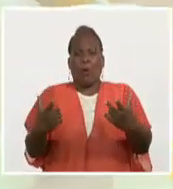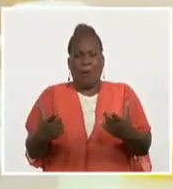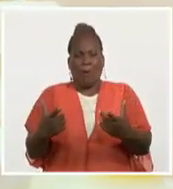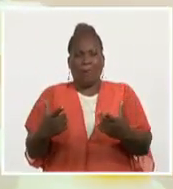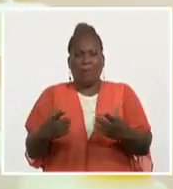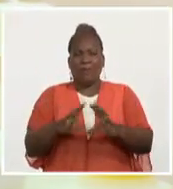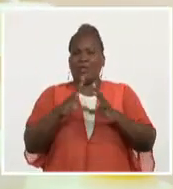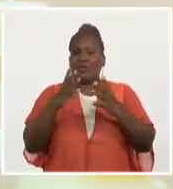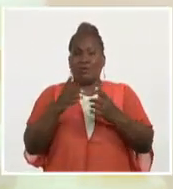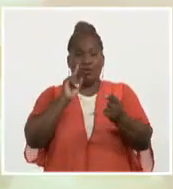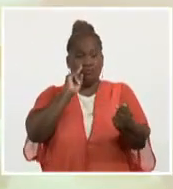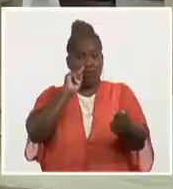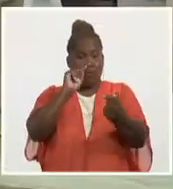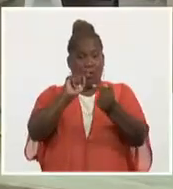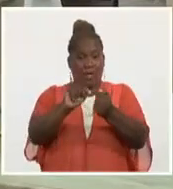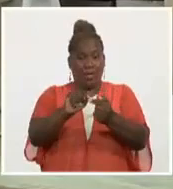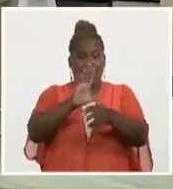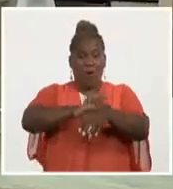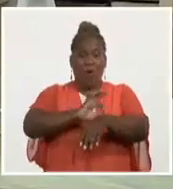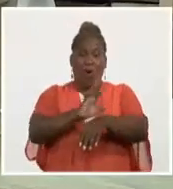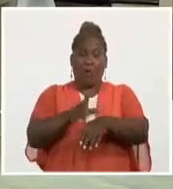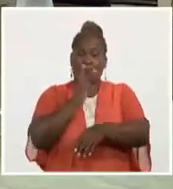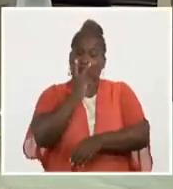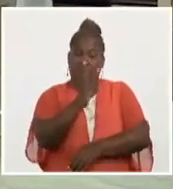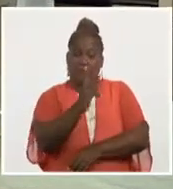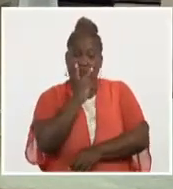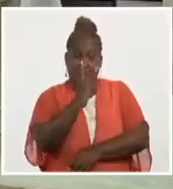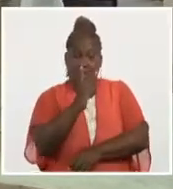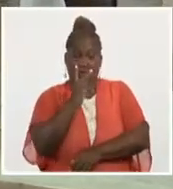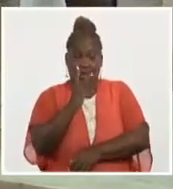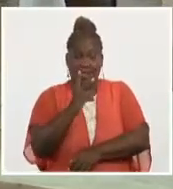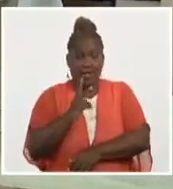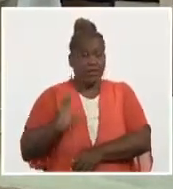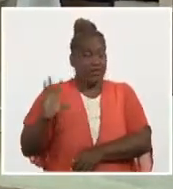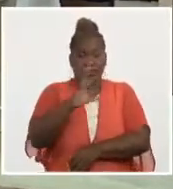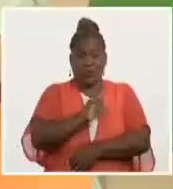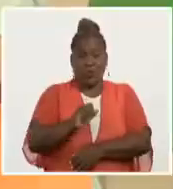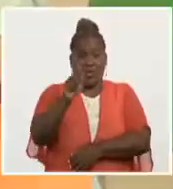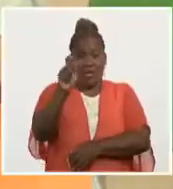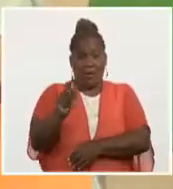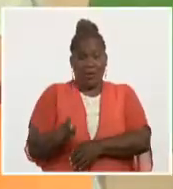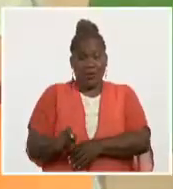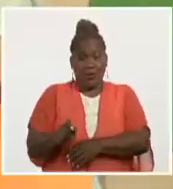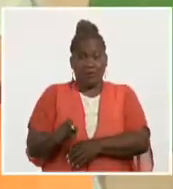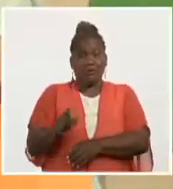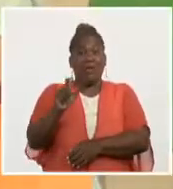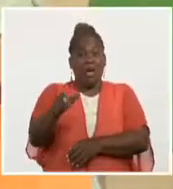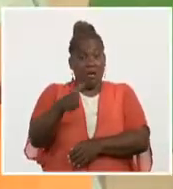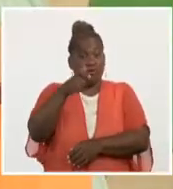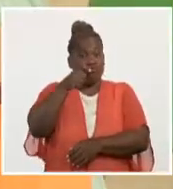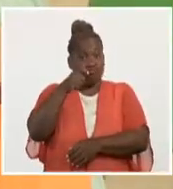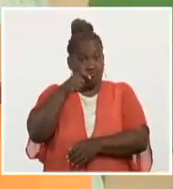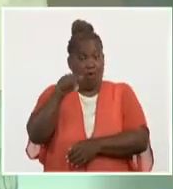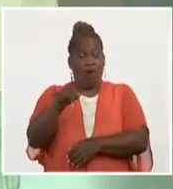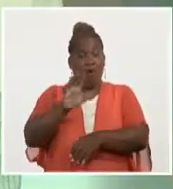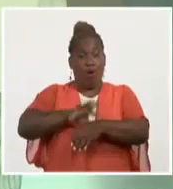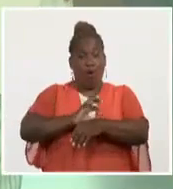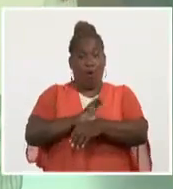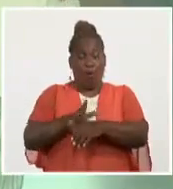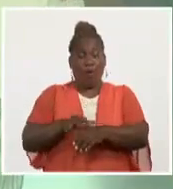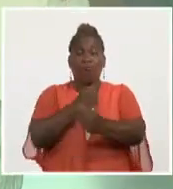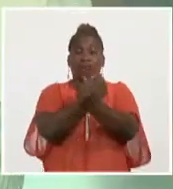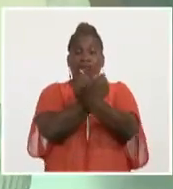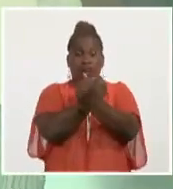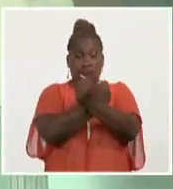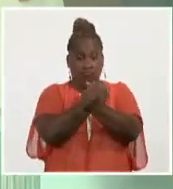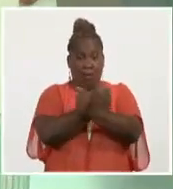su encargo en esta pandemia: atender a todos los pacientes sospechosos de la COVID-19 de alto riesgo